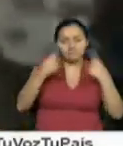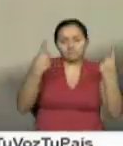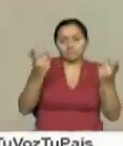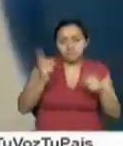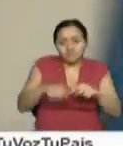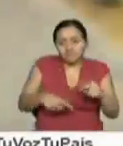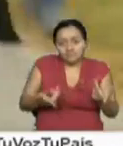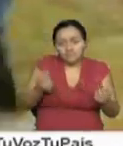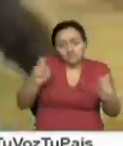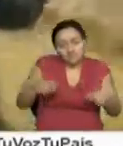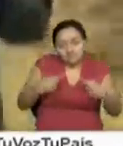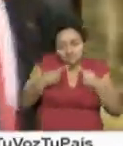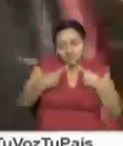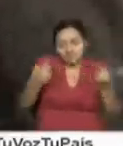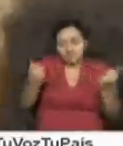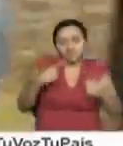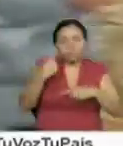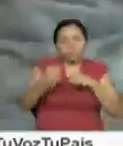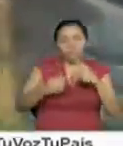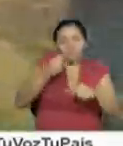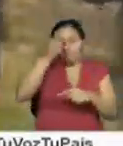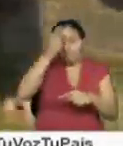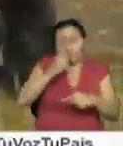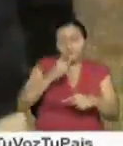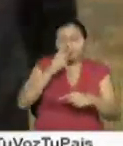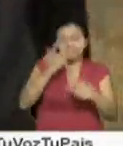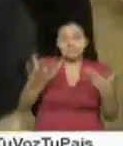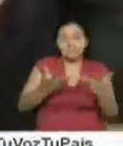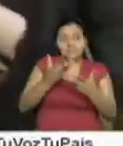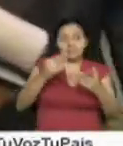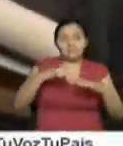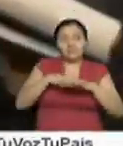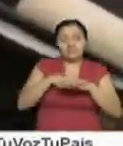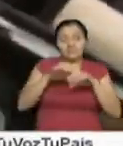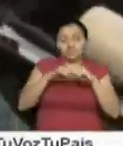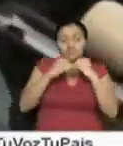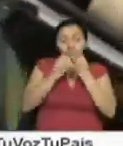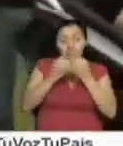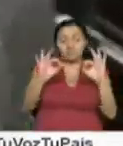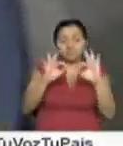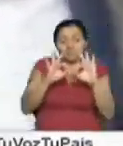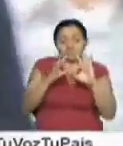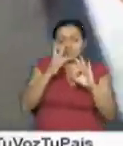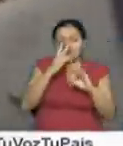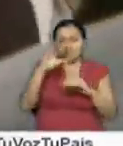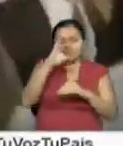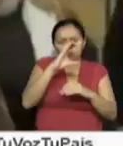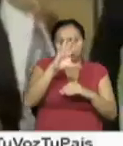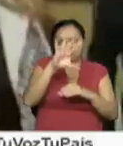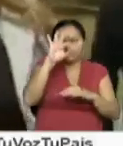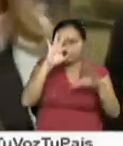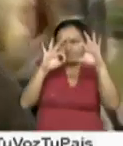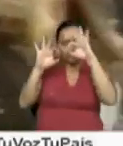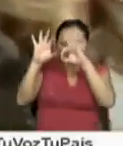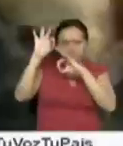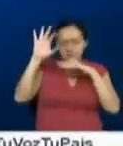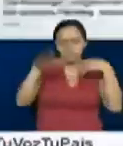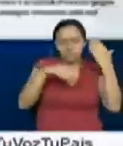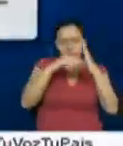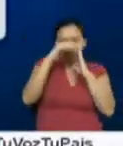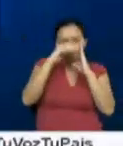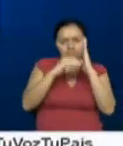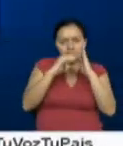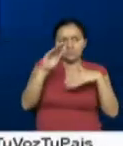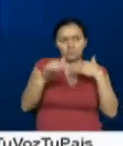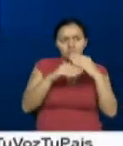proferirlas. Una resolución de la que se desprende que la red social no está obligada a buscar de forma activa contenidos de